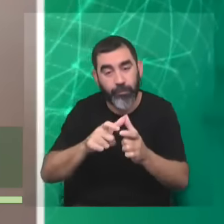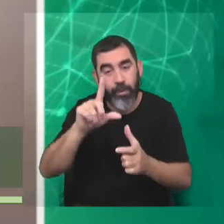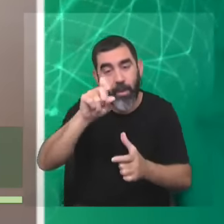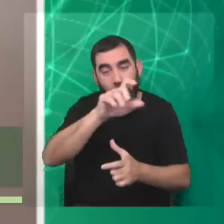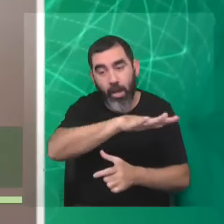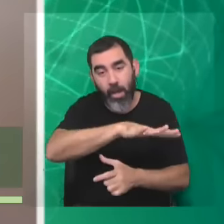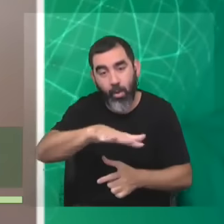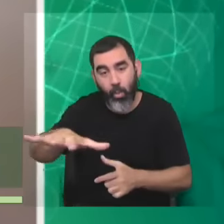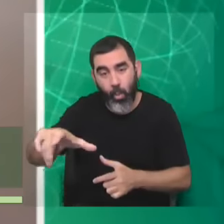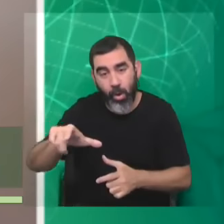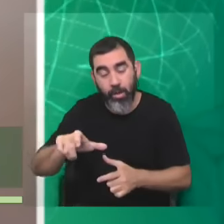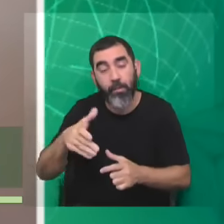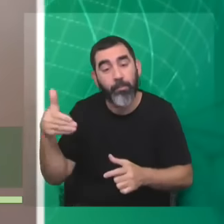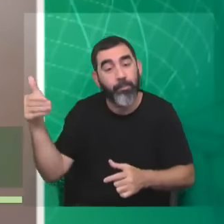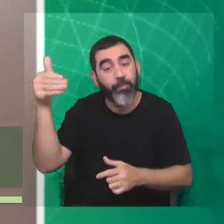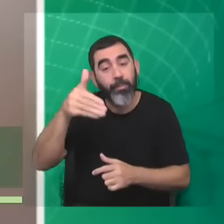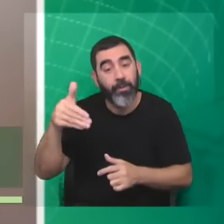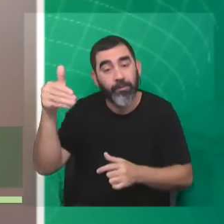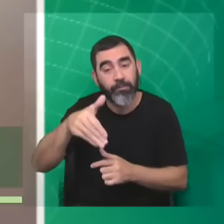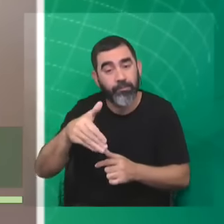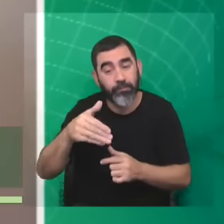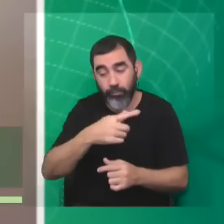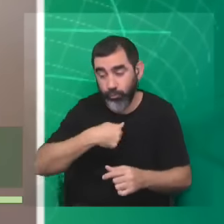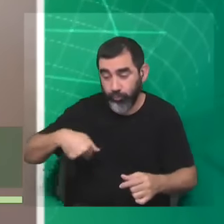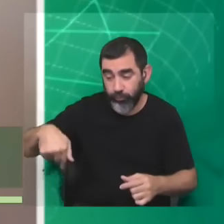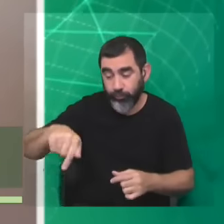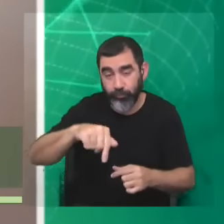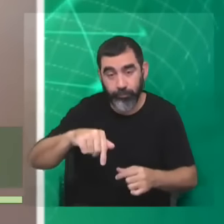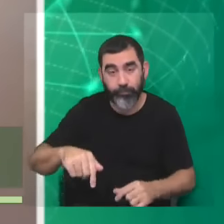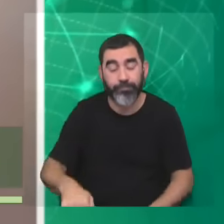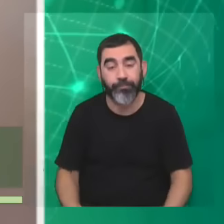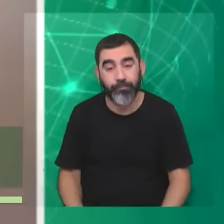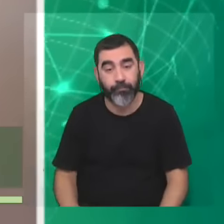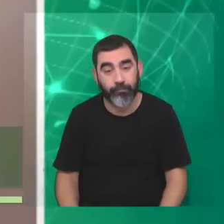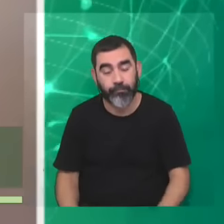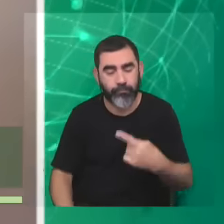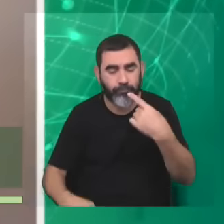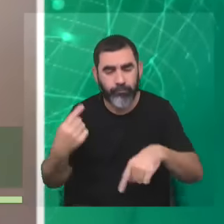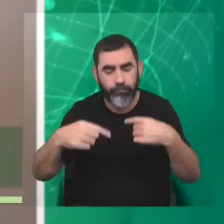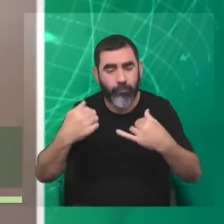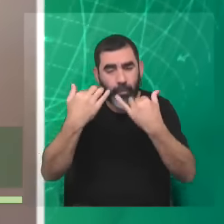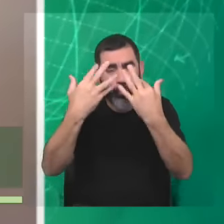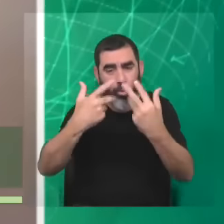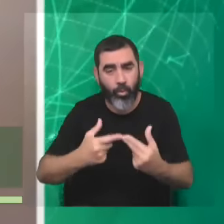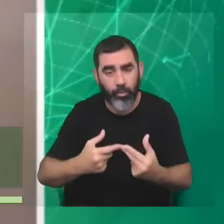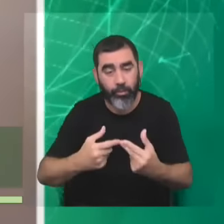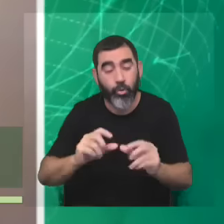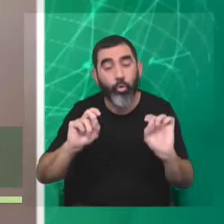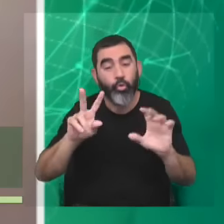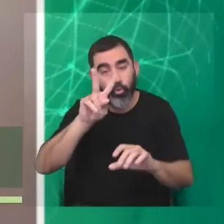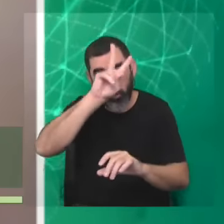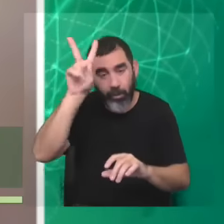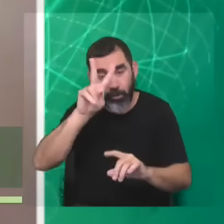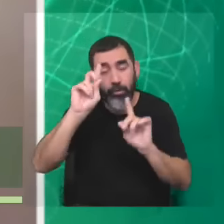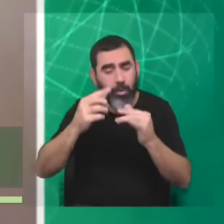acuíferos donde participamos muchos de nosotros de distintas organizaciones no solo indígenas hay